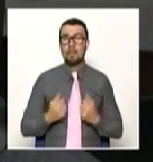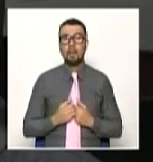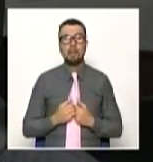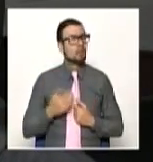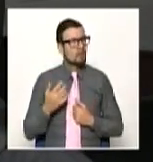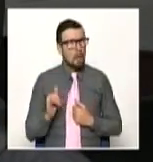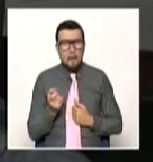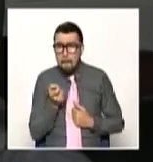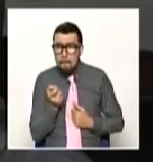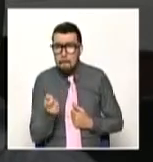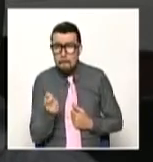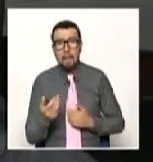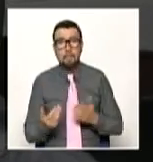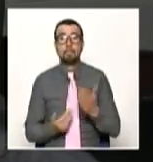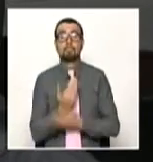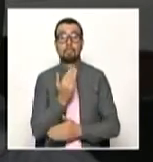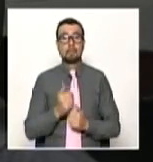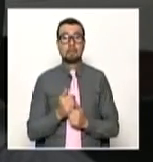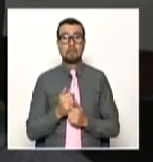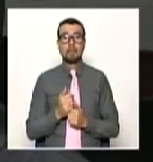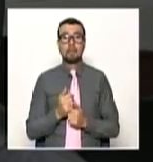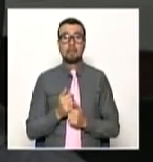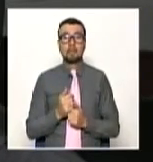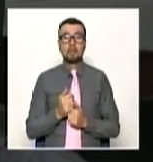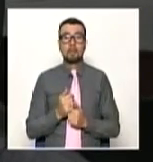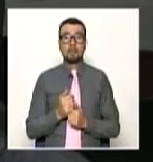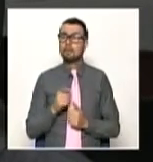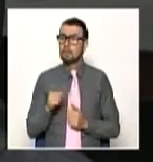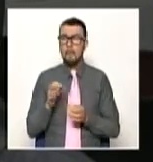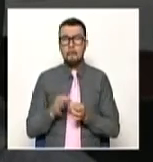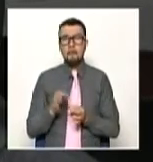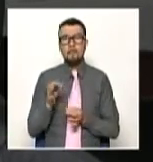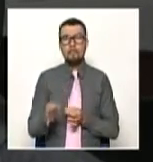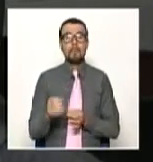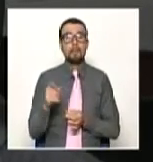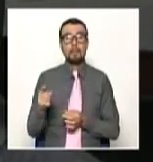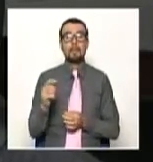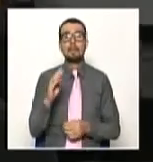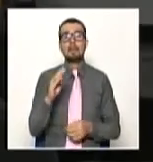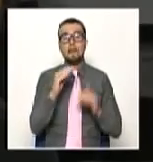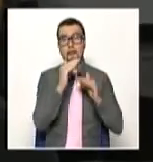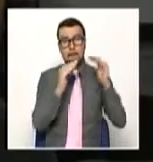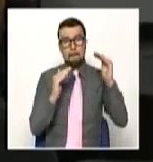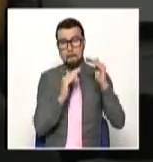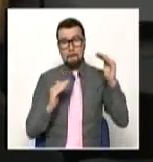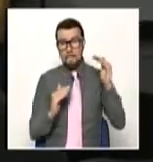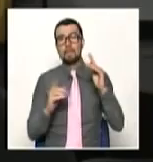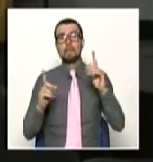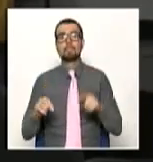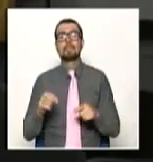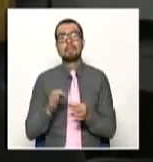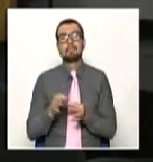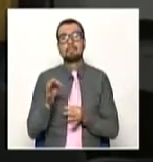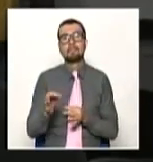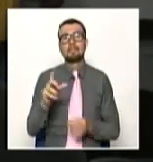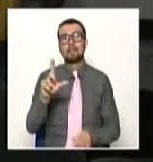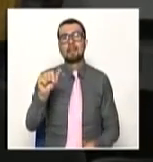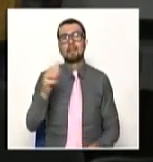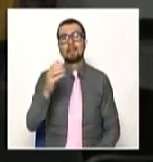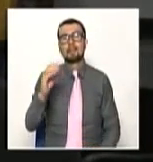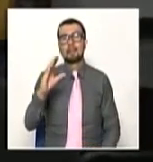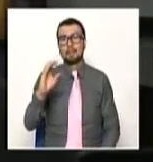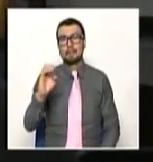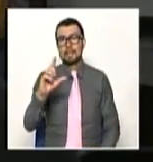vamos a arrancar, vamos a hacer una fusión entre nuestro municipio Balboa y el municipio La Celia. La mayor motivación es un torneo